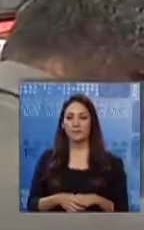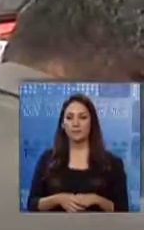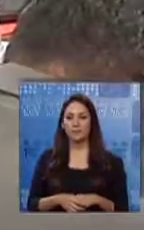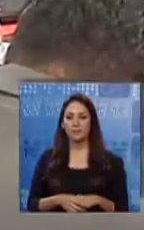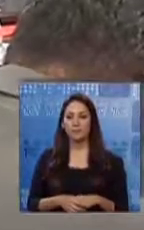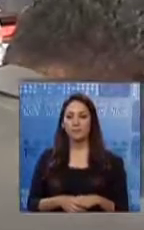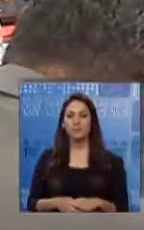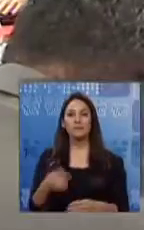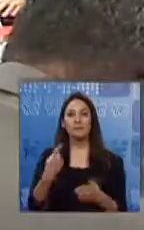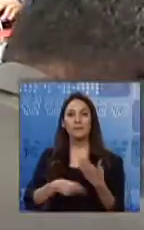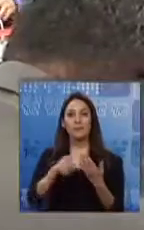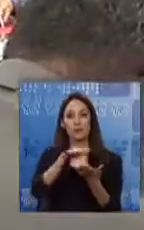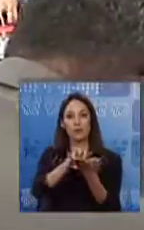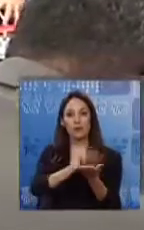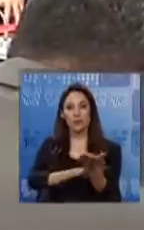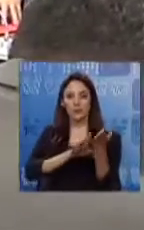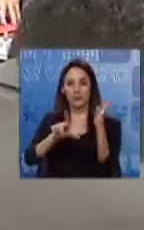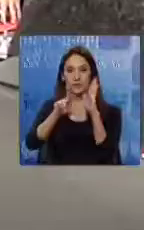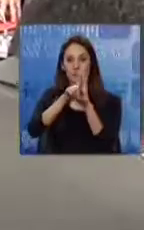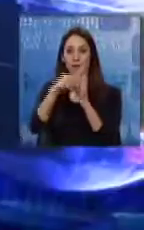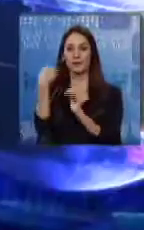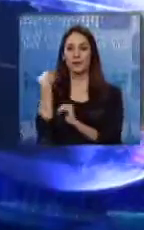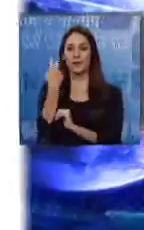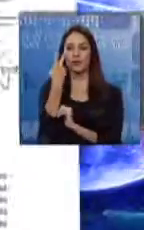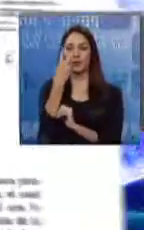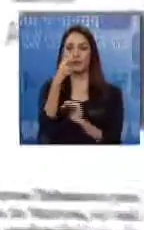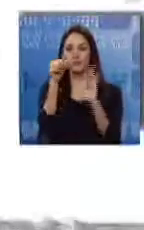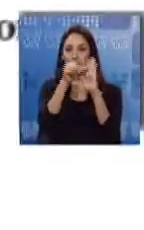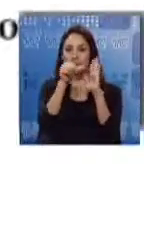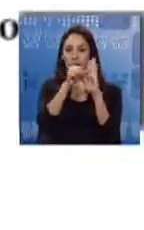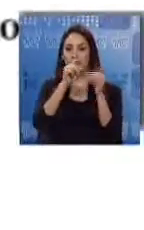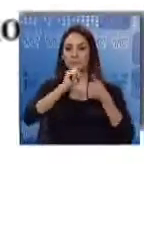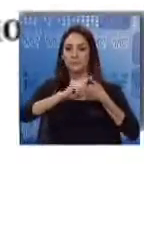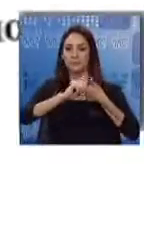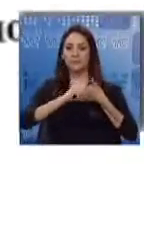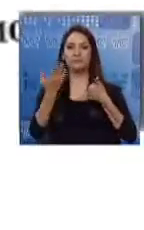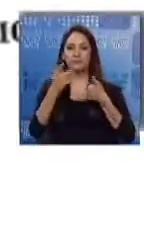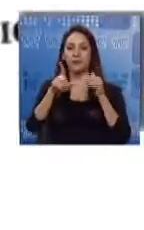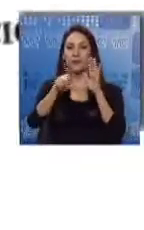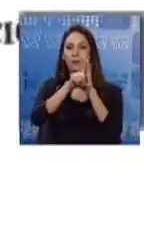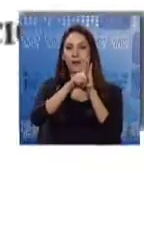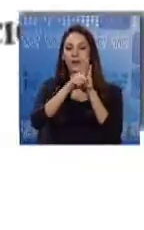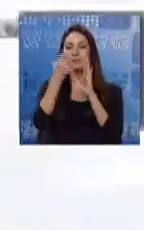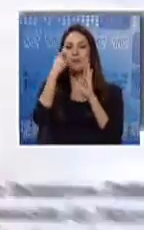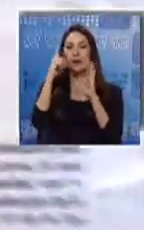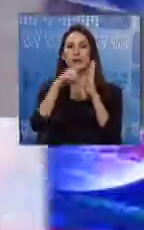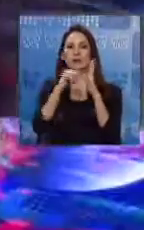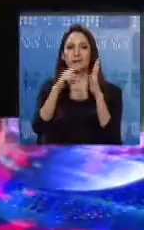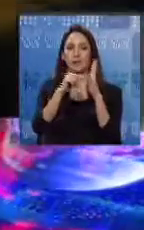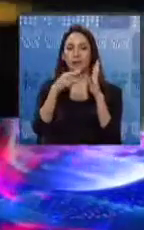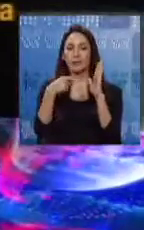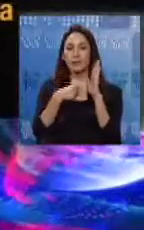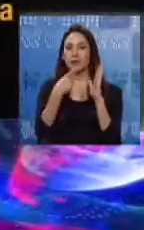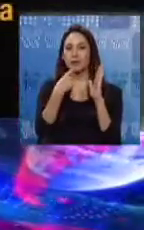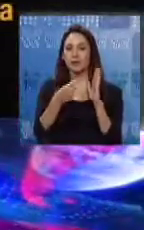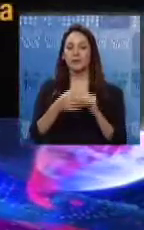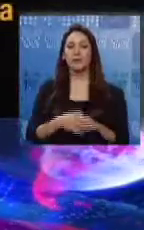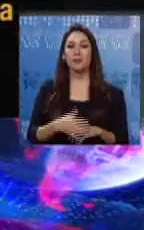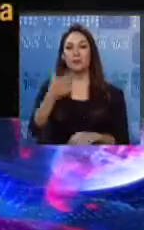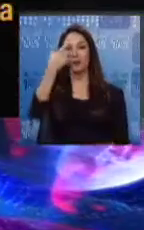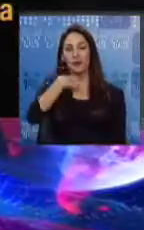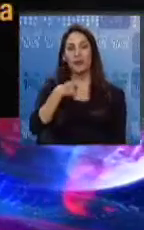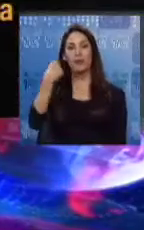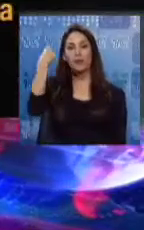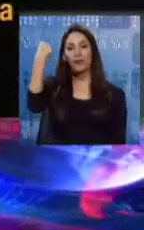Se trata de un proyecto de ley que consta de dos artículos. El primero reformaría la ley de régimen tributario y establece que tendrán derecho a